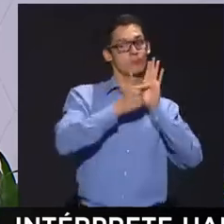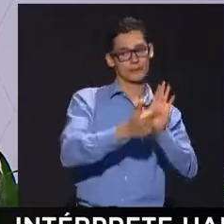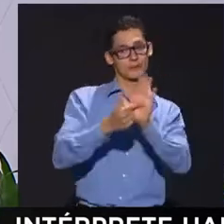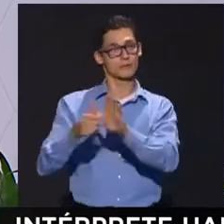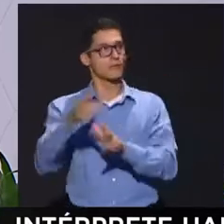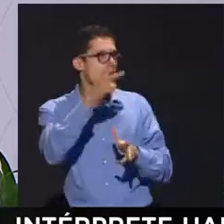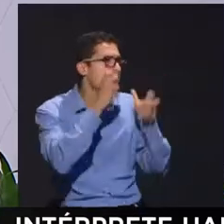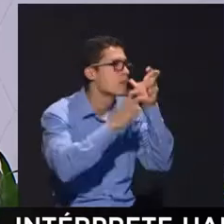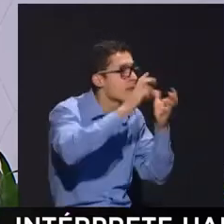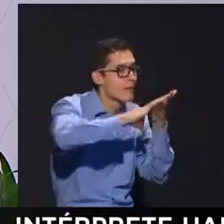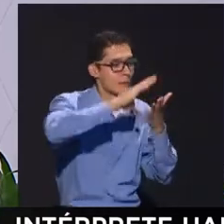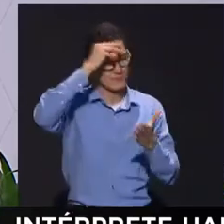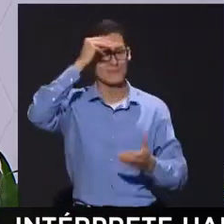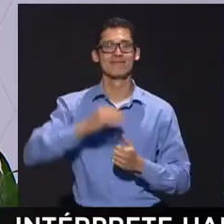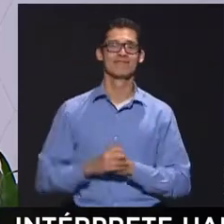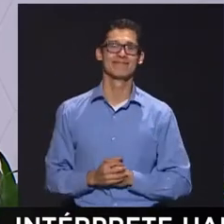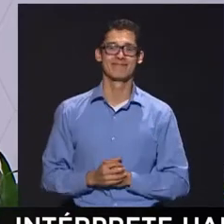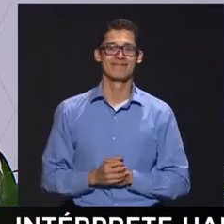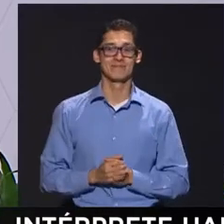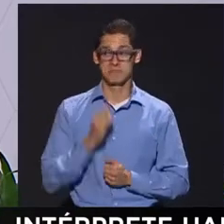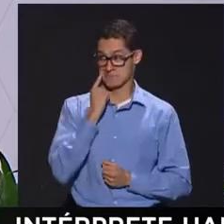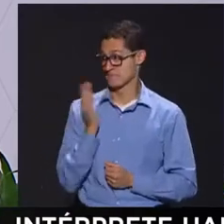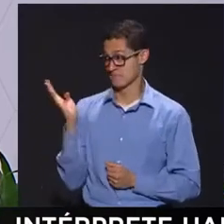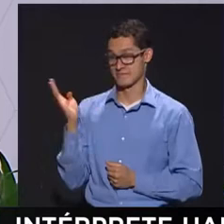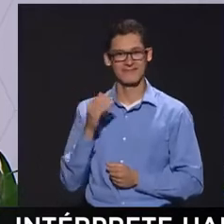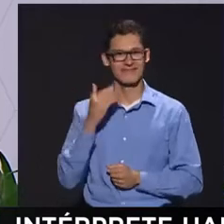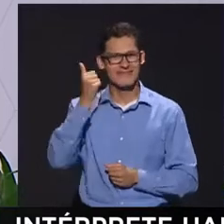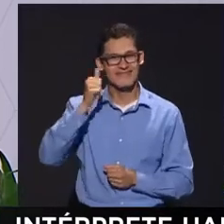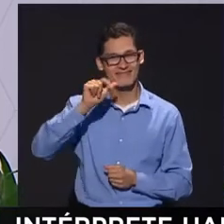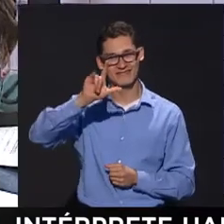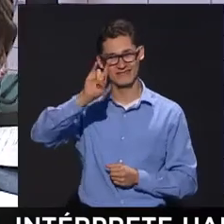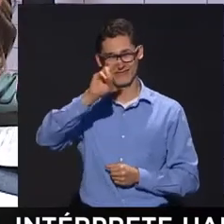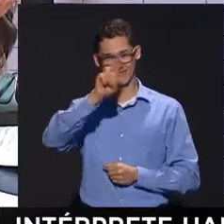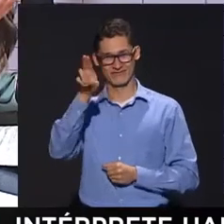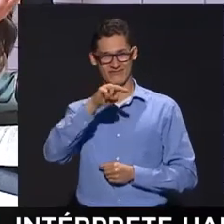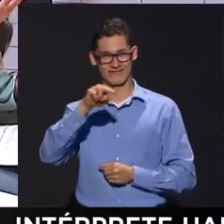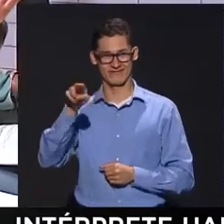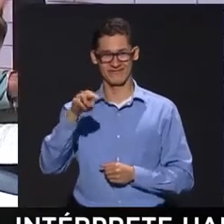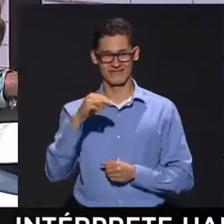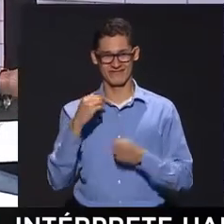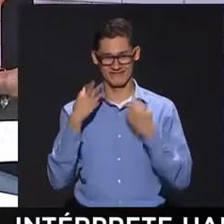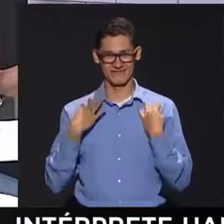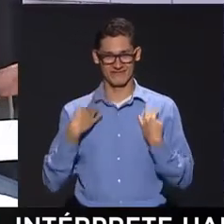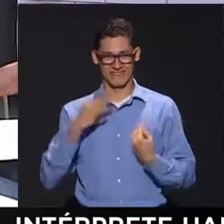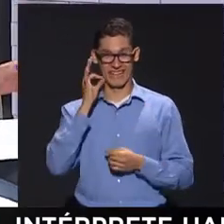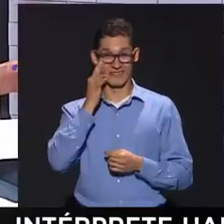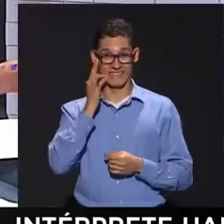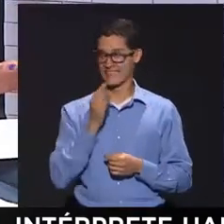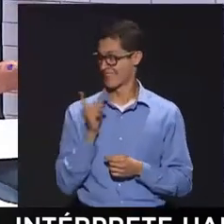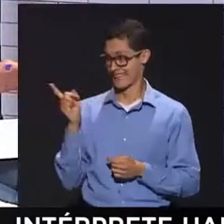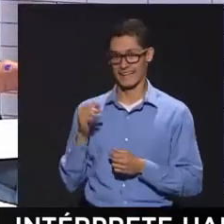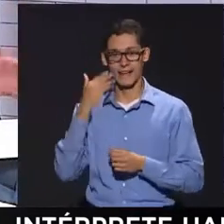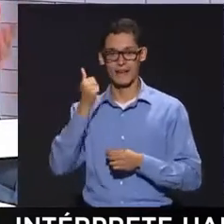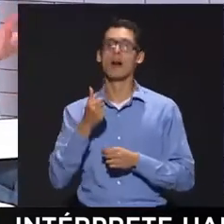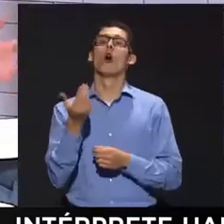acá con Luz Andrea, que me dijo que nos tenía otra actividad preparada para comprender mejor este papel, este tema que